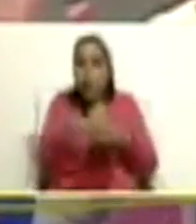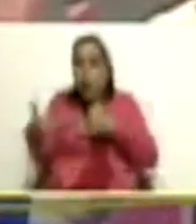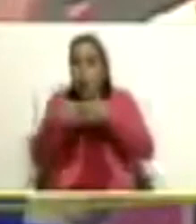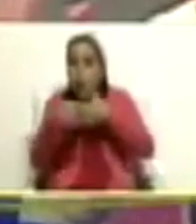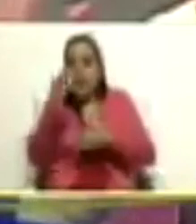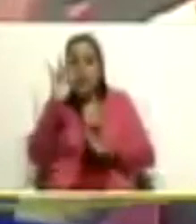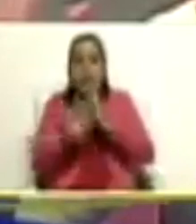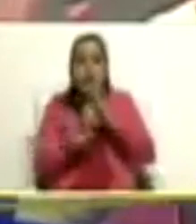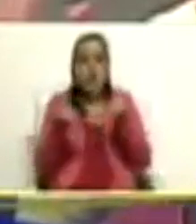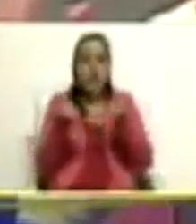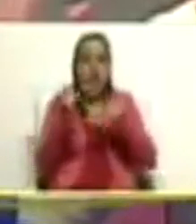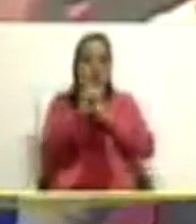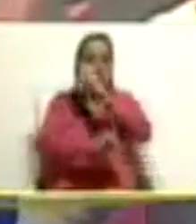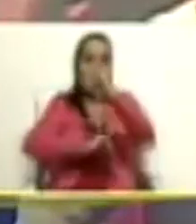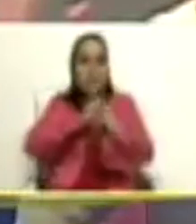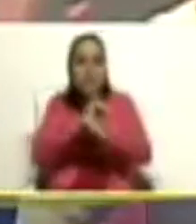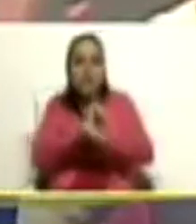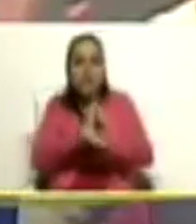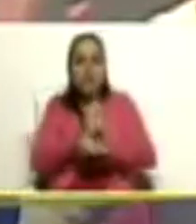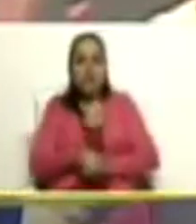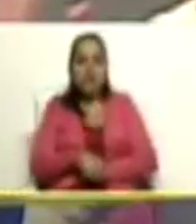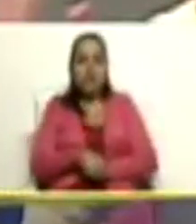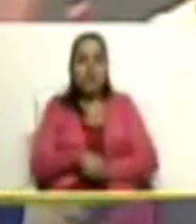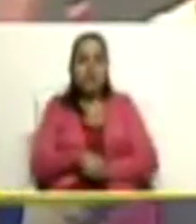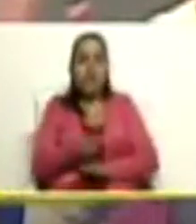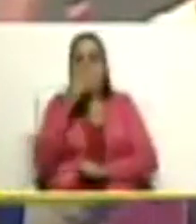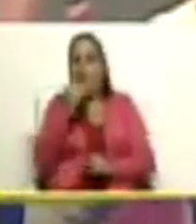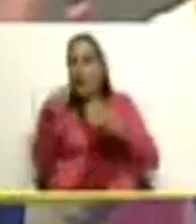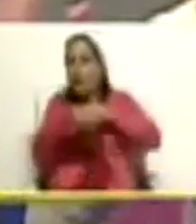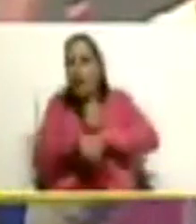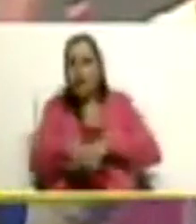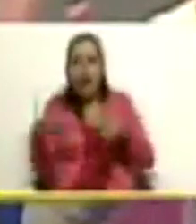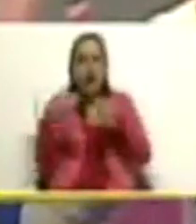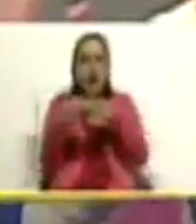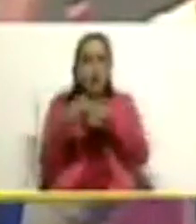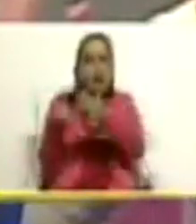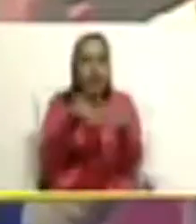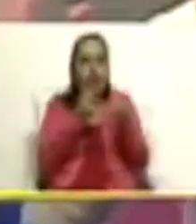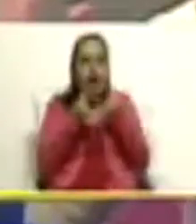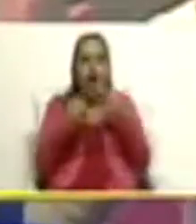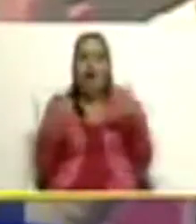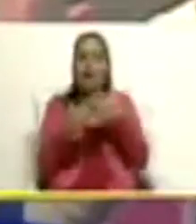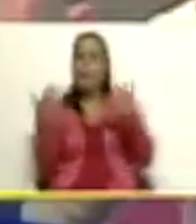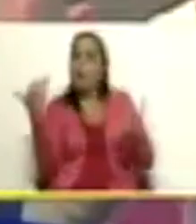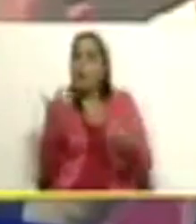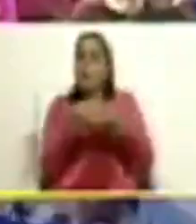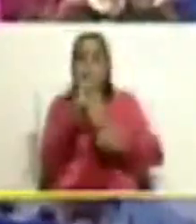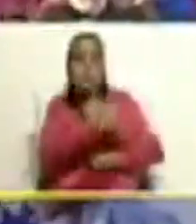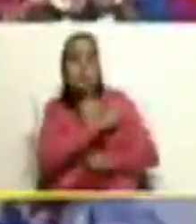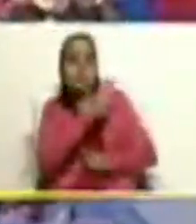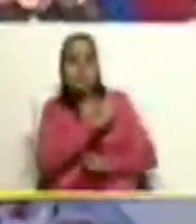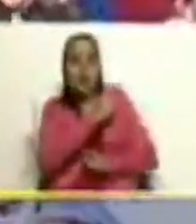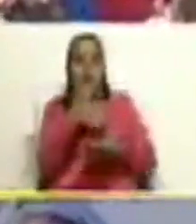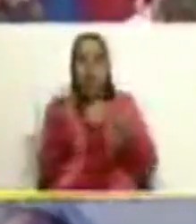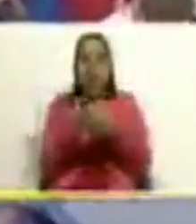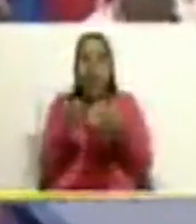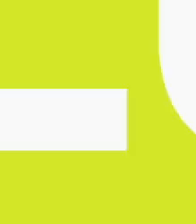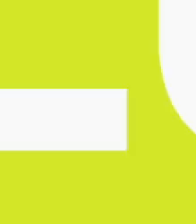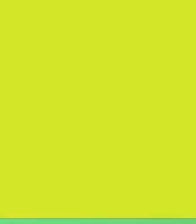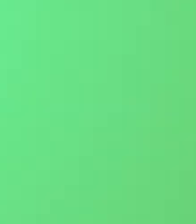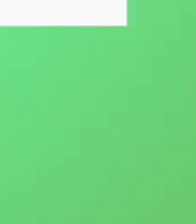Fondo Monetario Internacional, contra el neoliberalismo, contra los apellidos, contra las oligarquías.